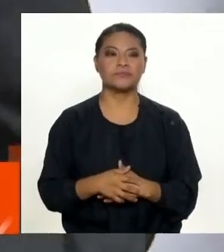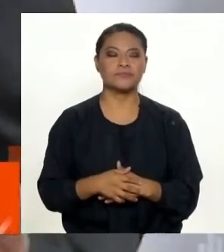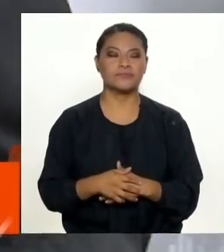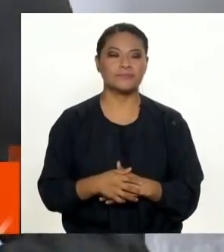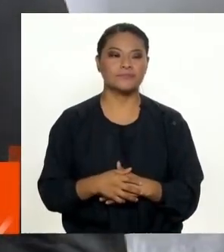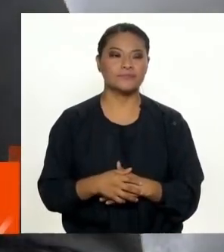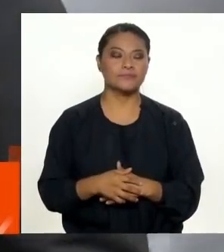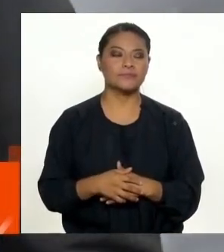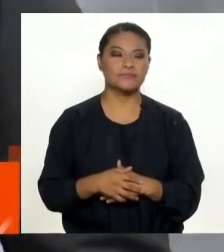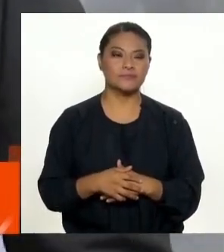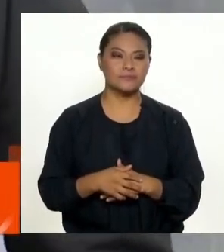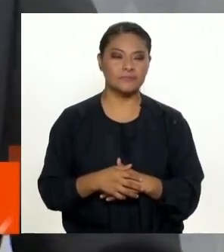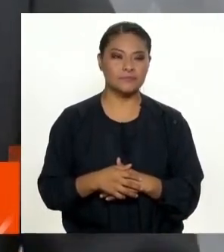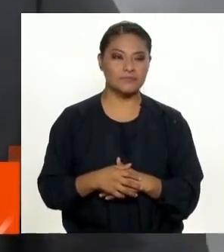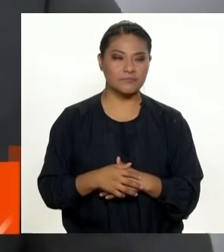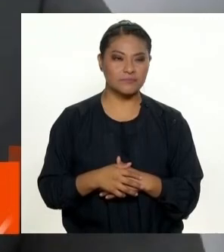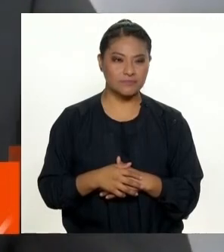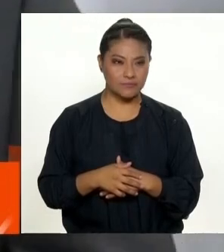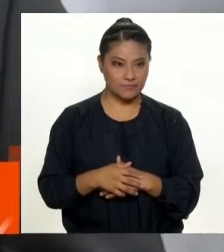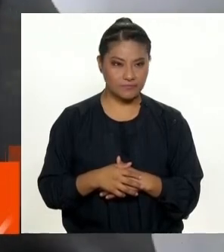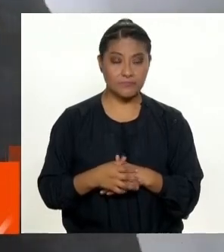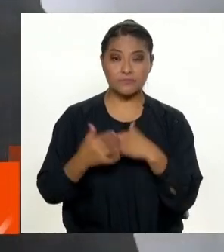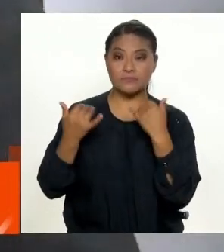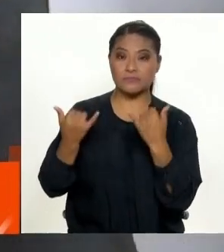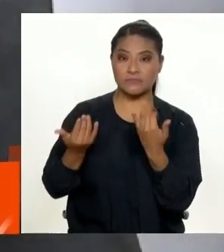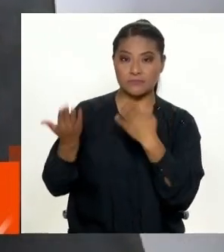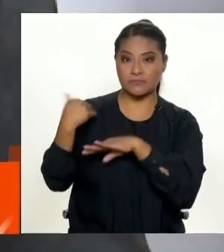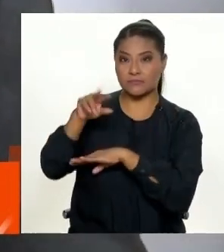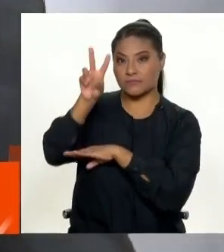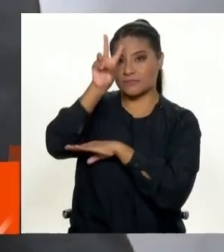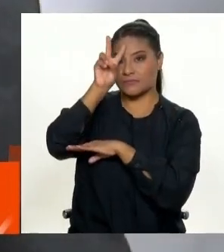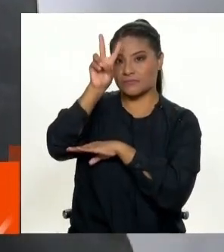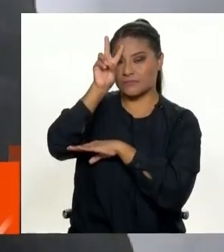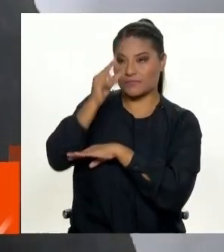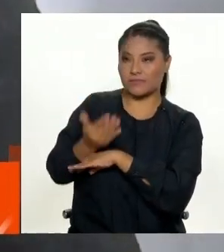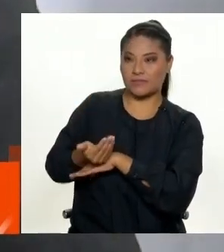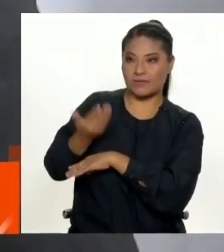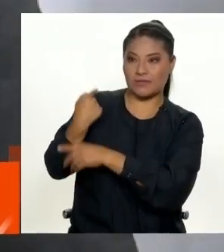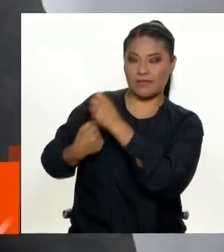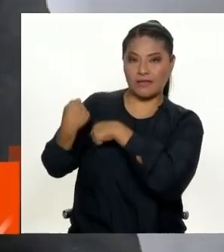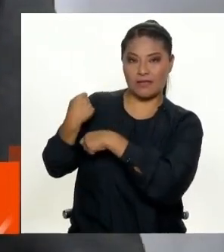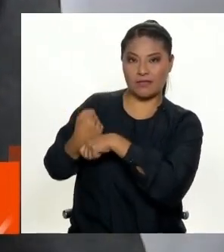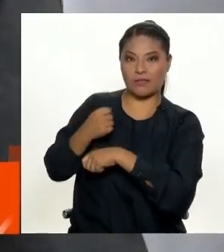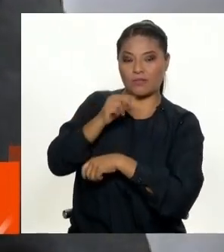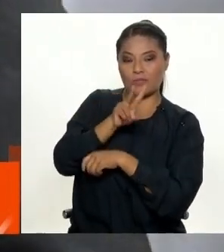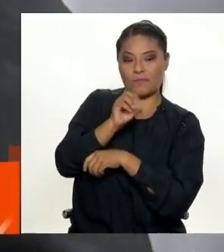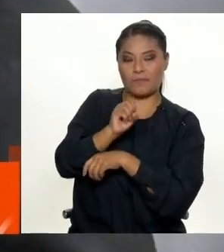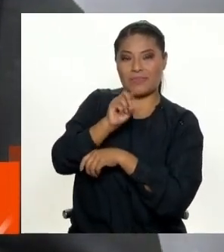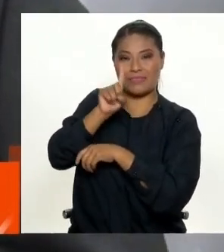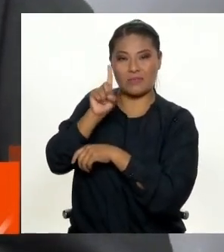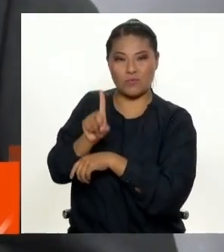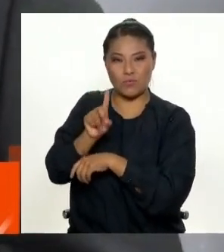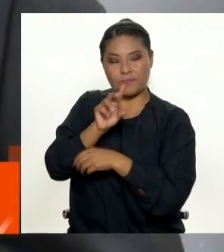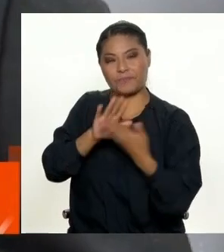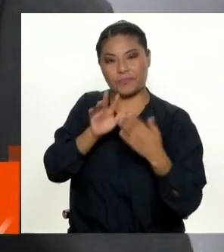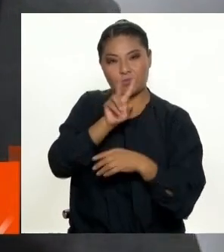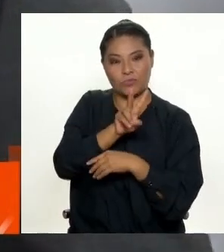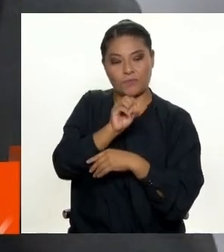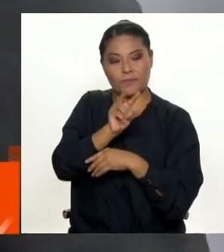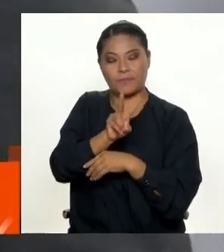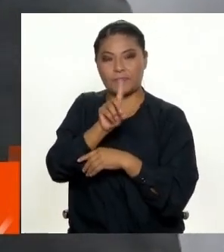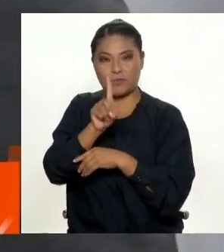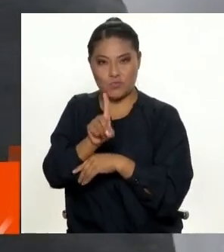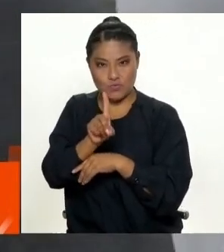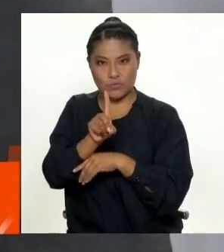en el Perú estamos reconociendo desde el año 2021 la posibilidad de poder identificar nombres que lo que hacen